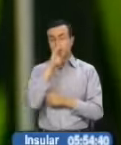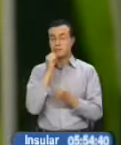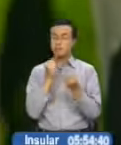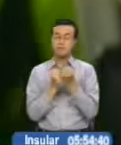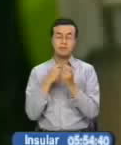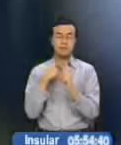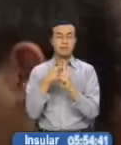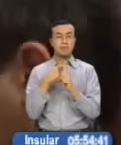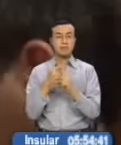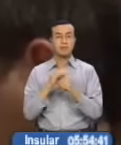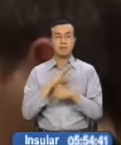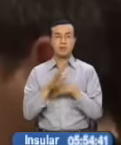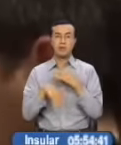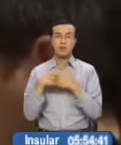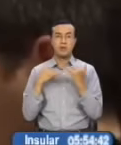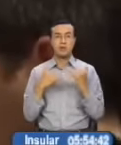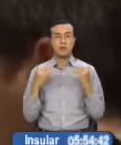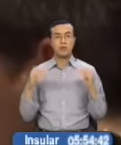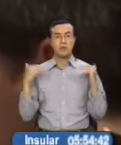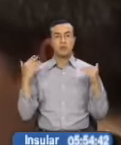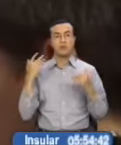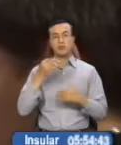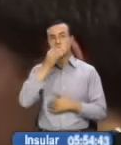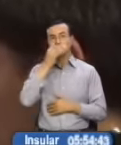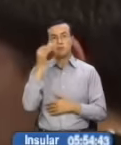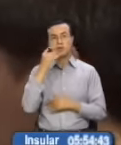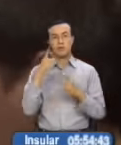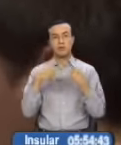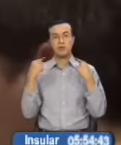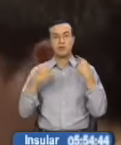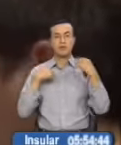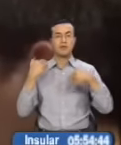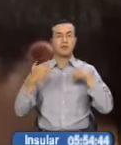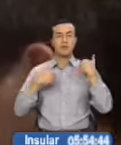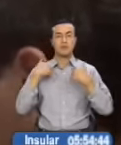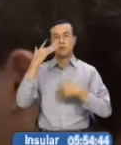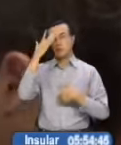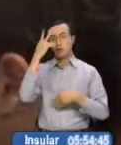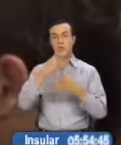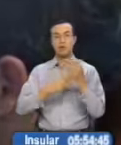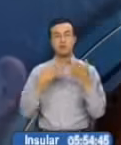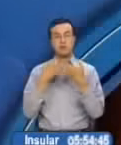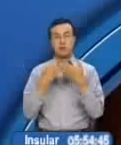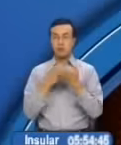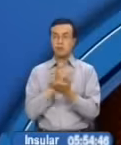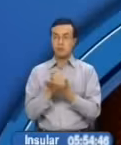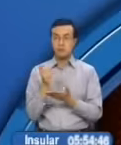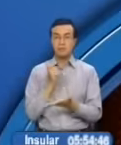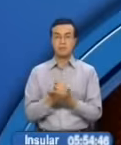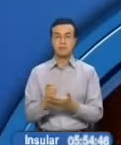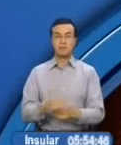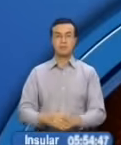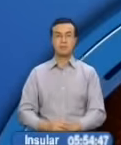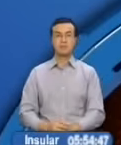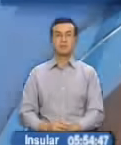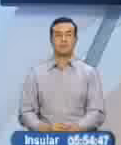muy positivo. Todos nos jugamos un gran partido, ¿no? Seguro va a ser una final muy emocionante porque los dos equipos van a proponer mucho.